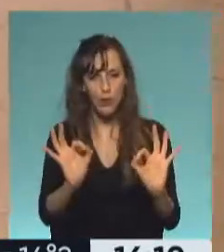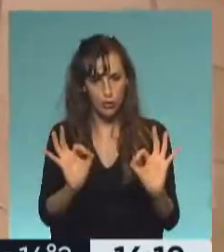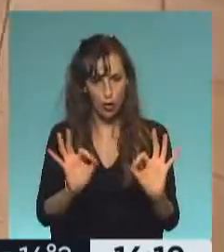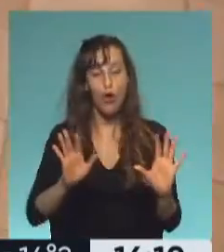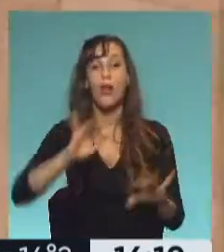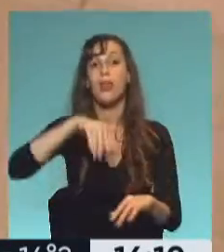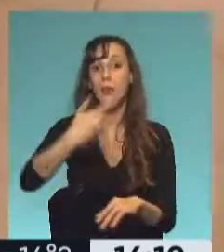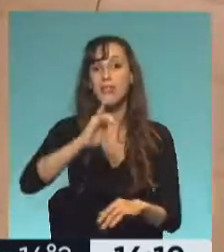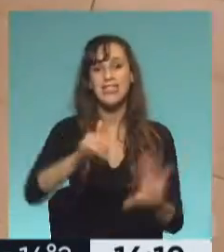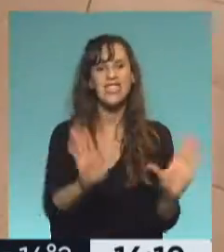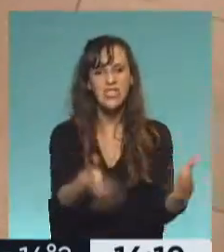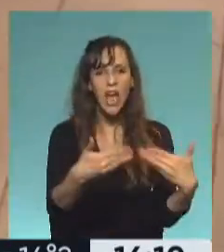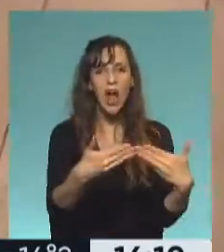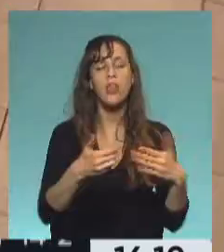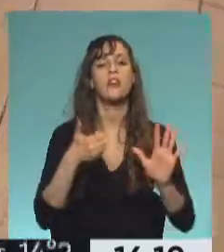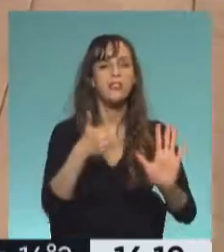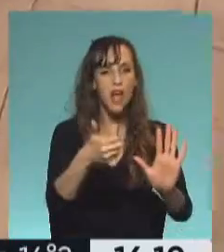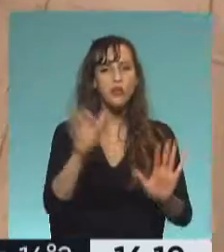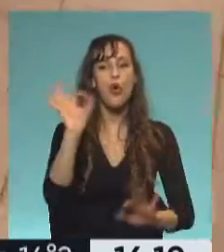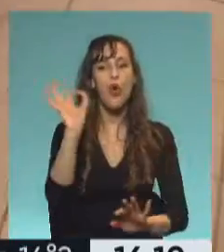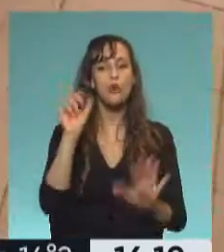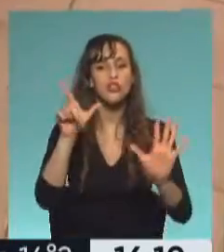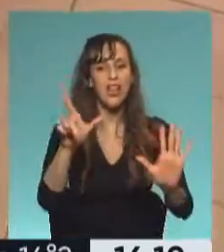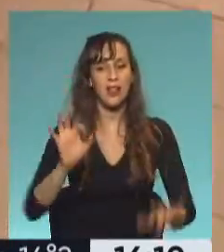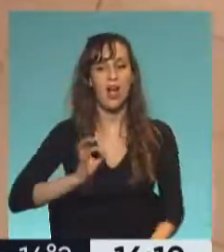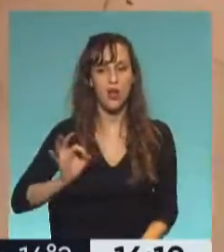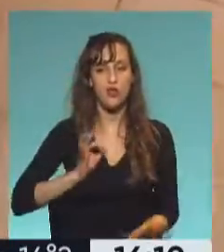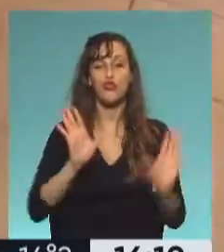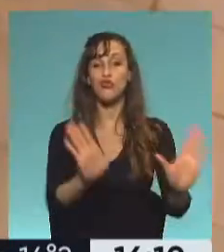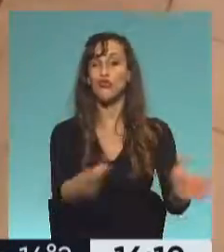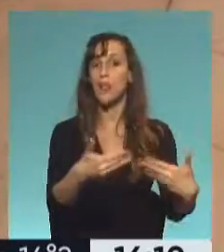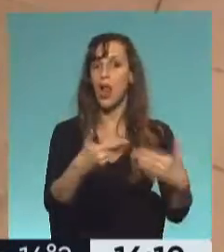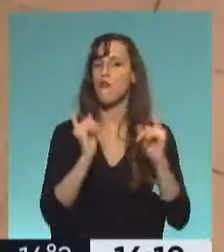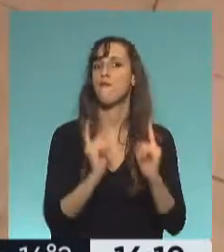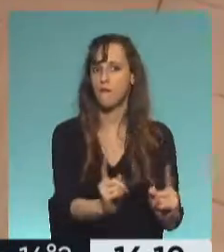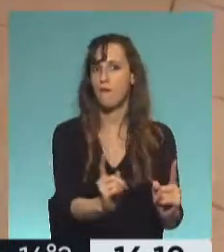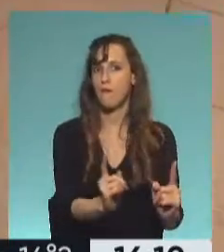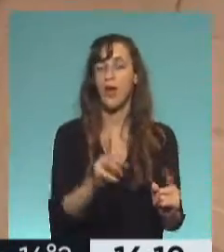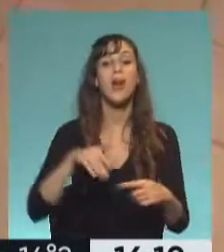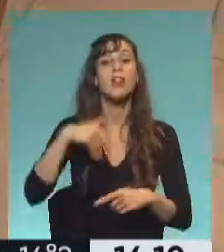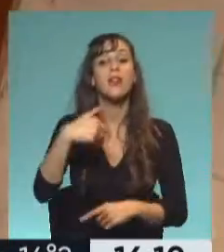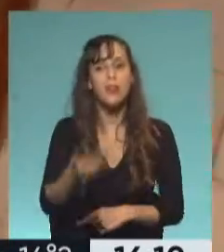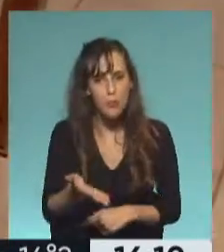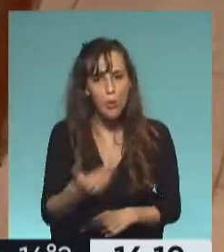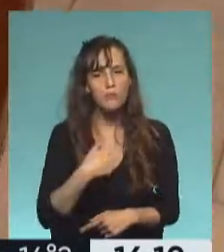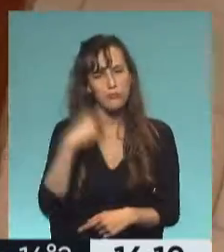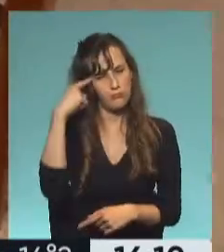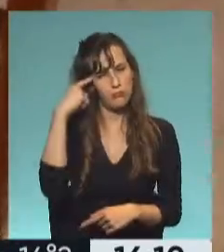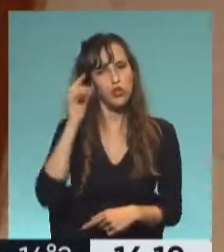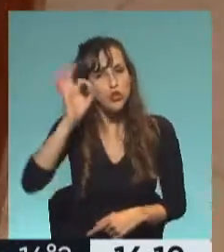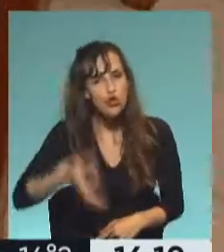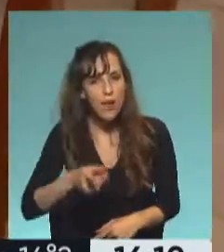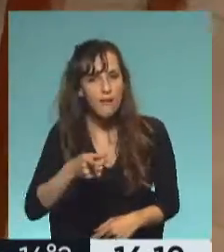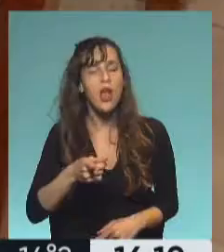cerrada como 6-7 años, circunstancialmente. Yo me entero de que se estaba por